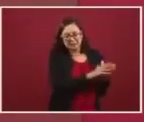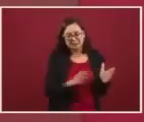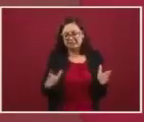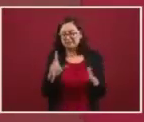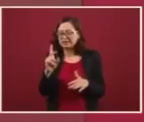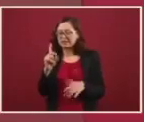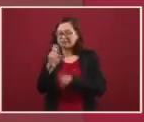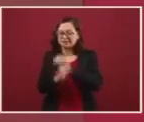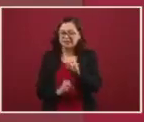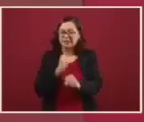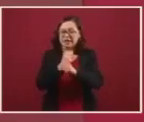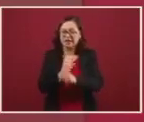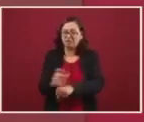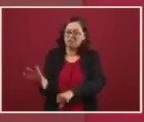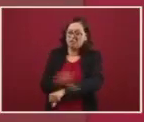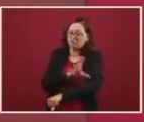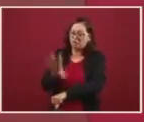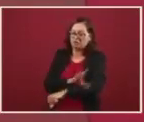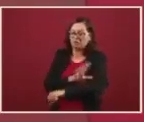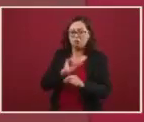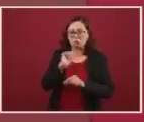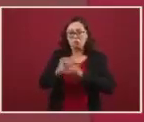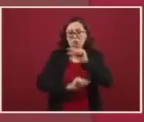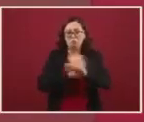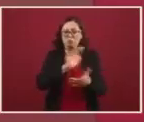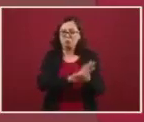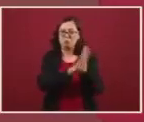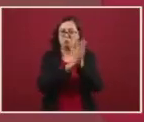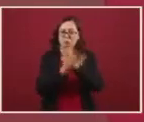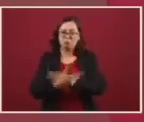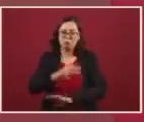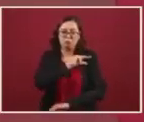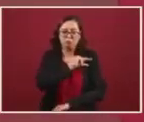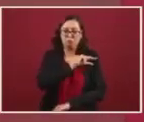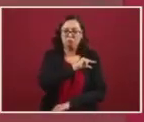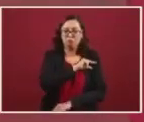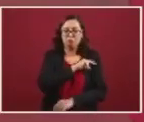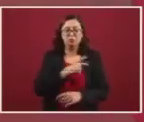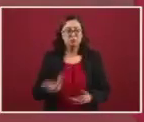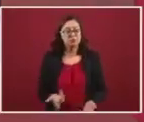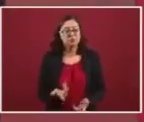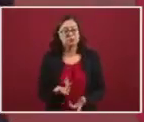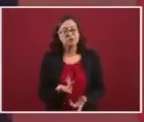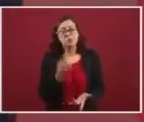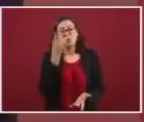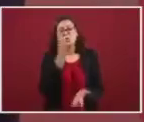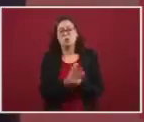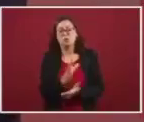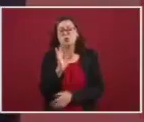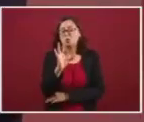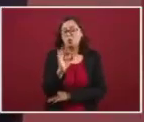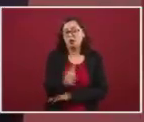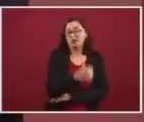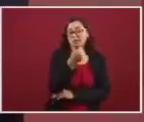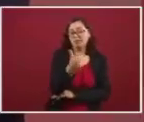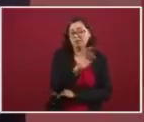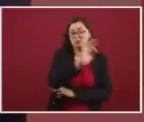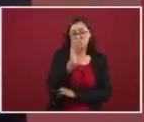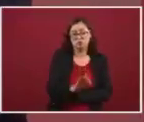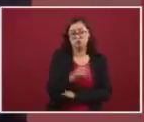con la privatización de la industria eléctrica y están produciendo el 46% de la